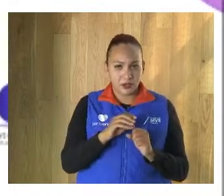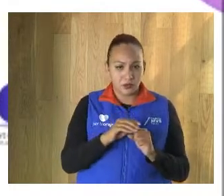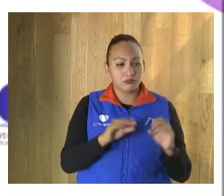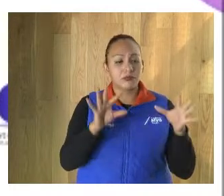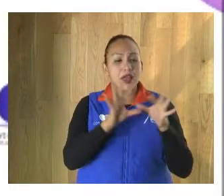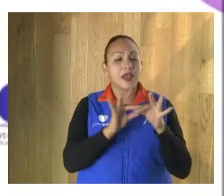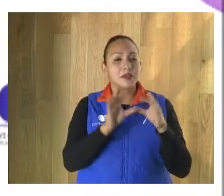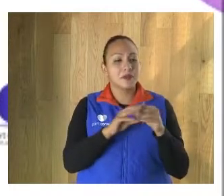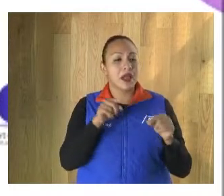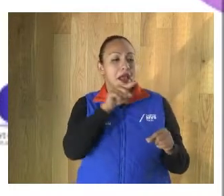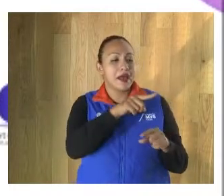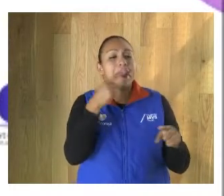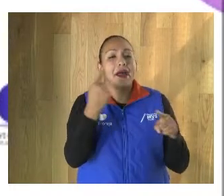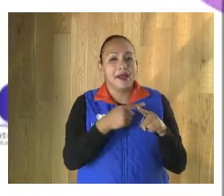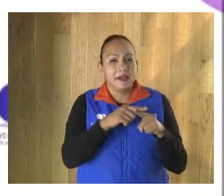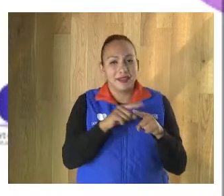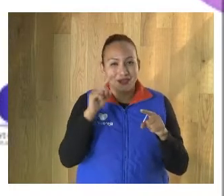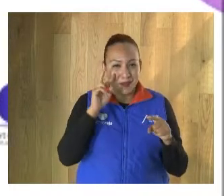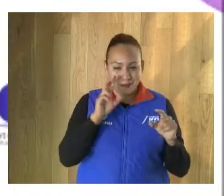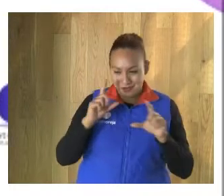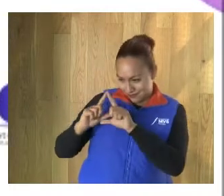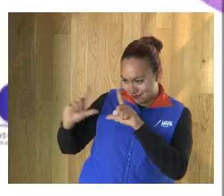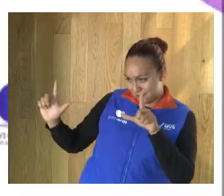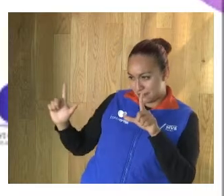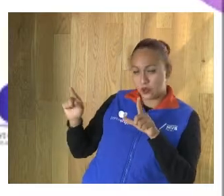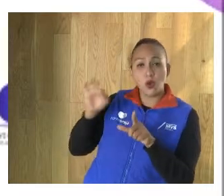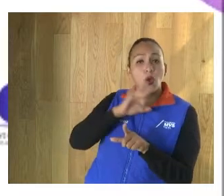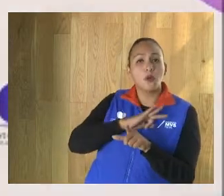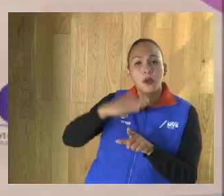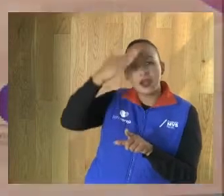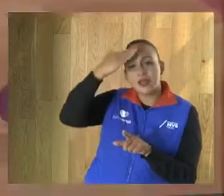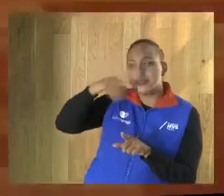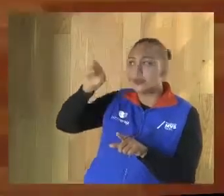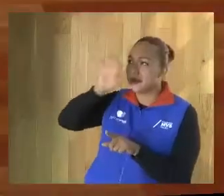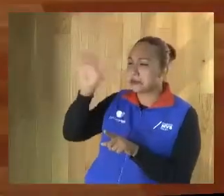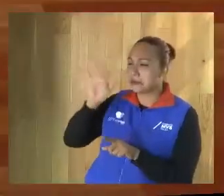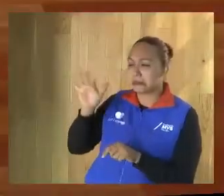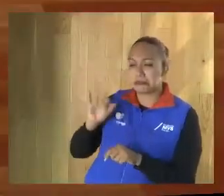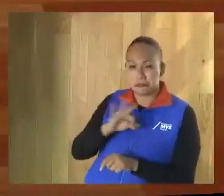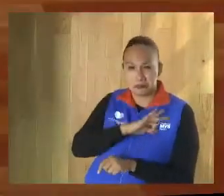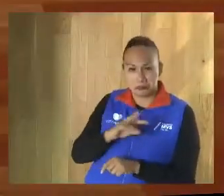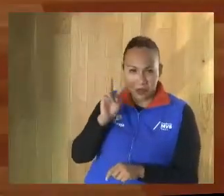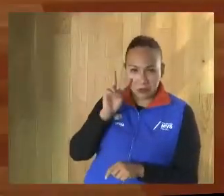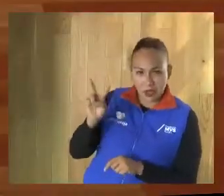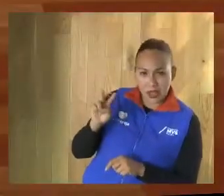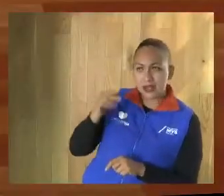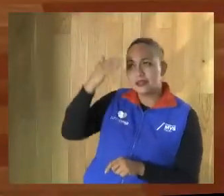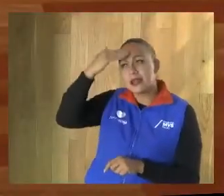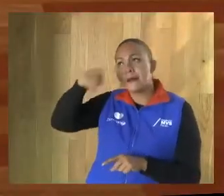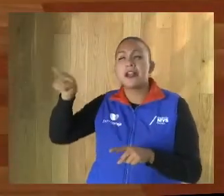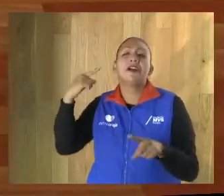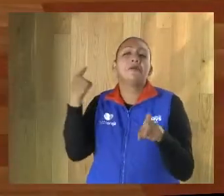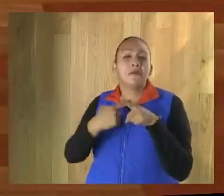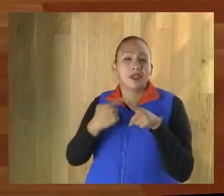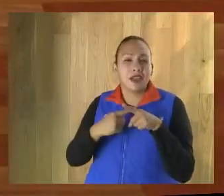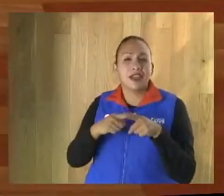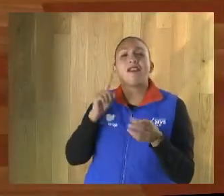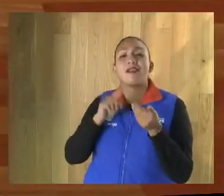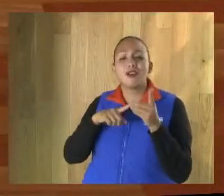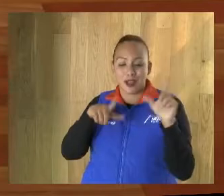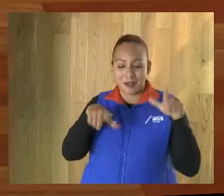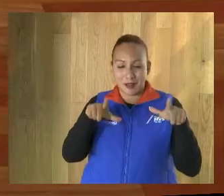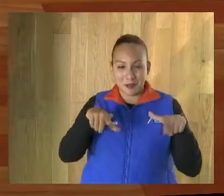bien, disculpen, en la pantalla. Y les recordamos que lo pueden ver más a fondo, incluso con sus datos de contacto, en la plataforma.